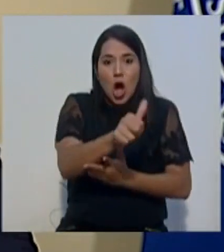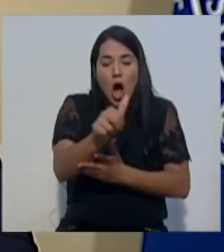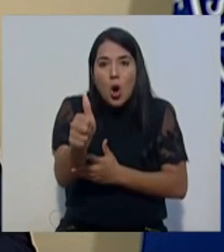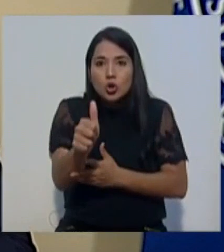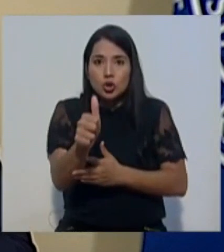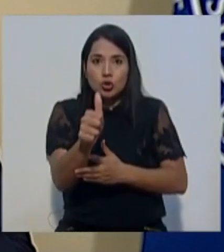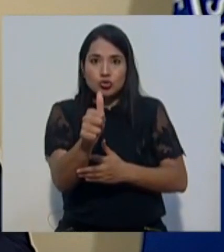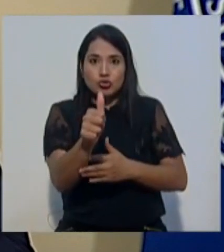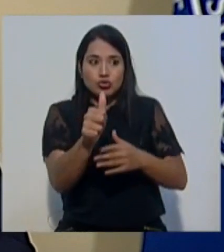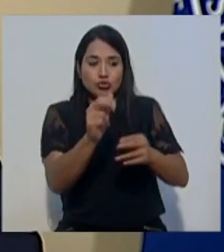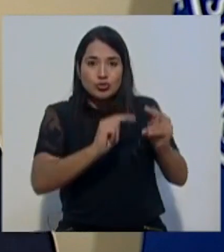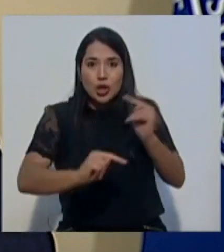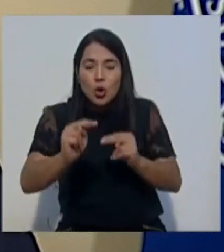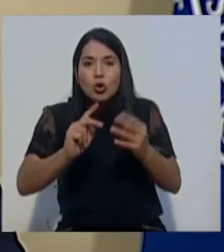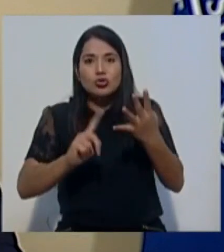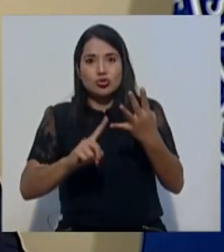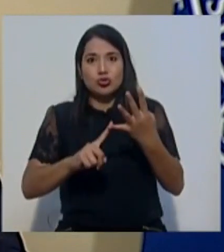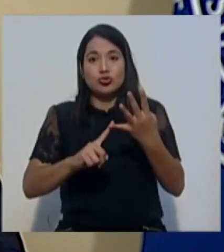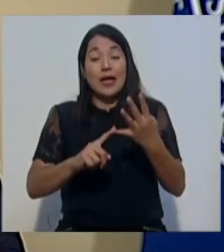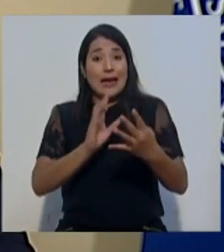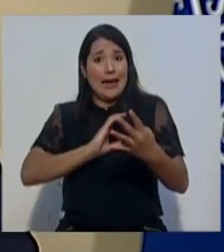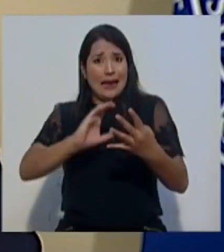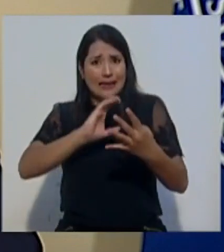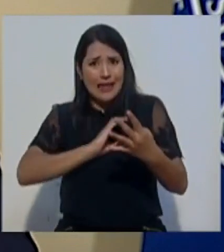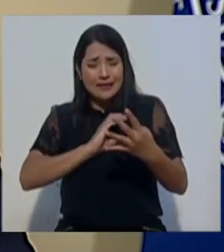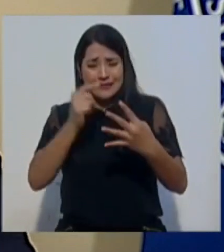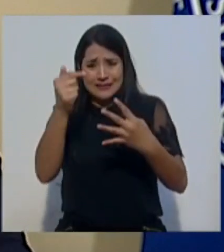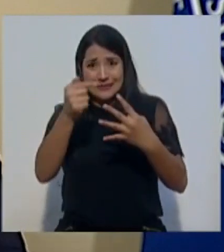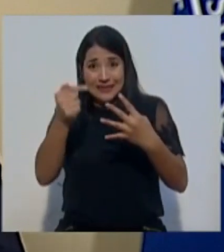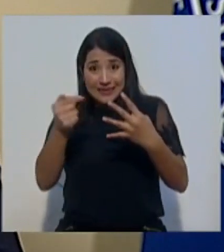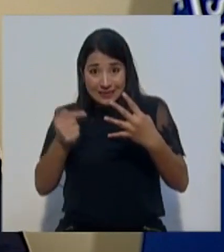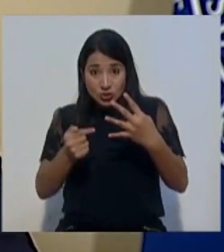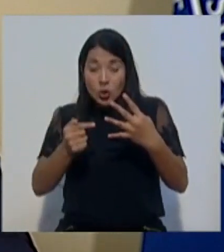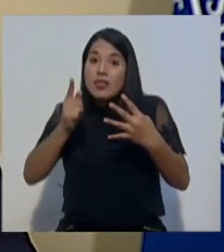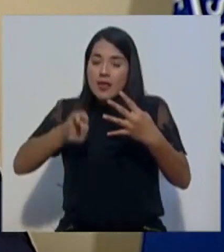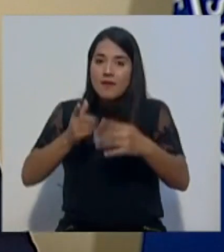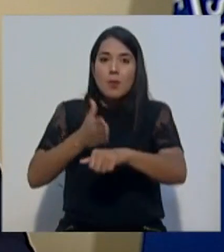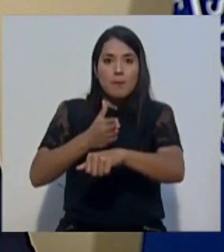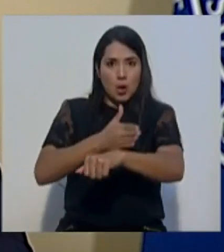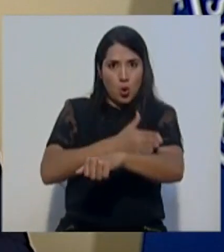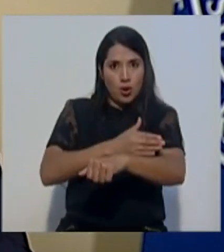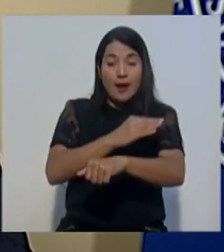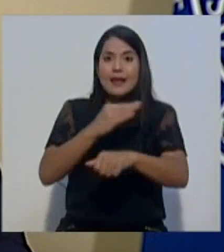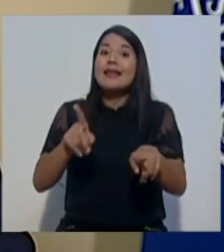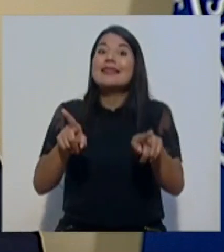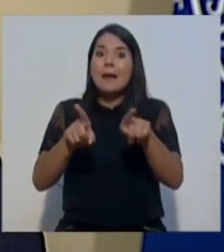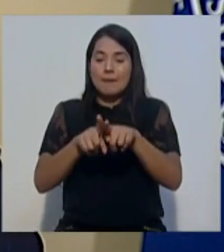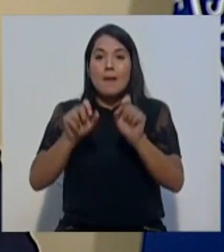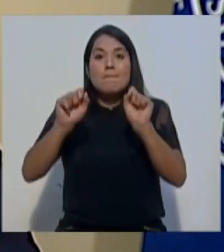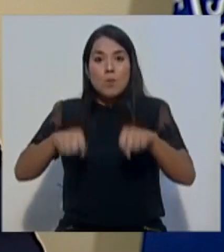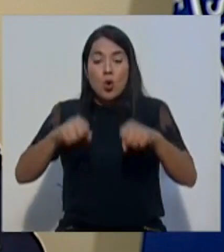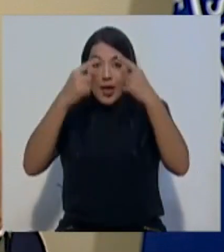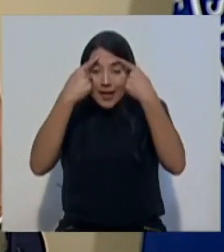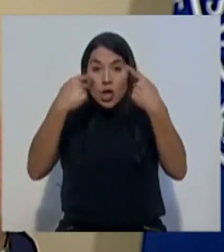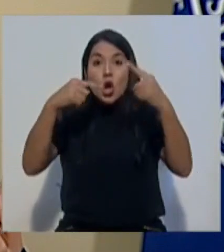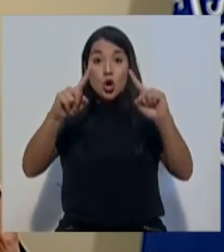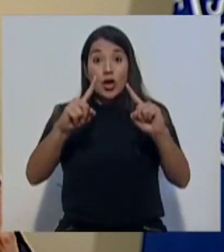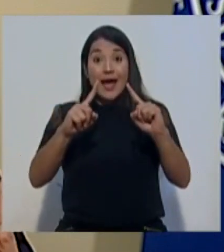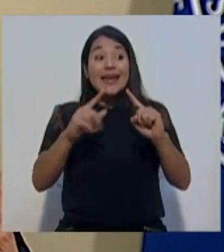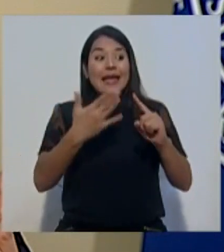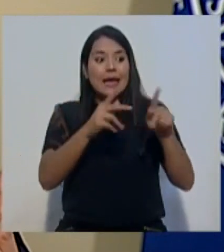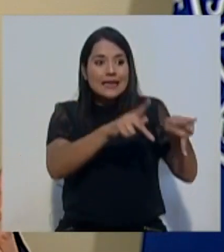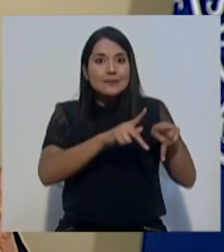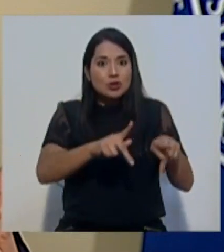toda una serie de variables las que tienen que trabajar y además ganar la confianza de los sectores y de